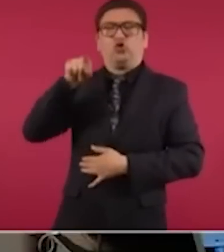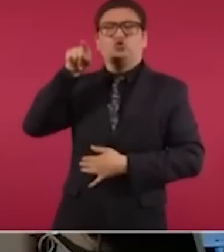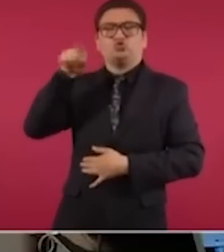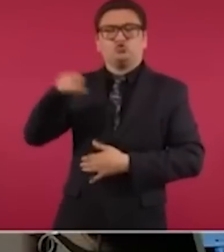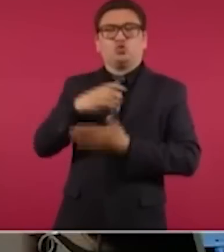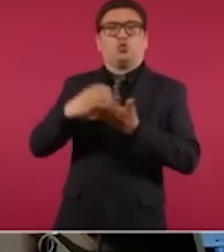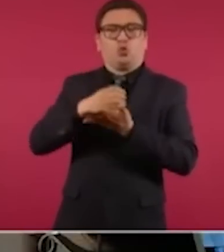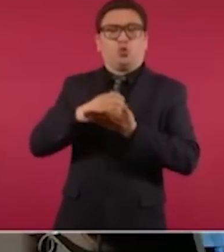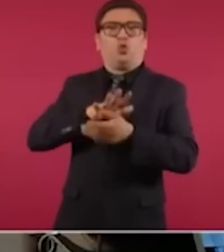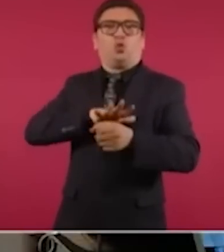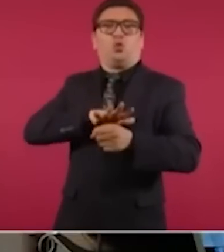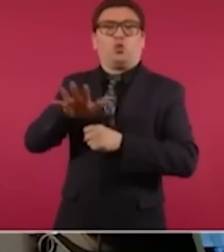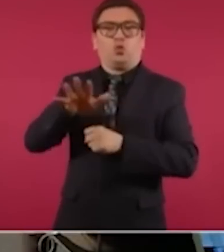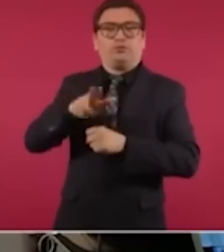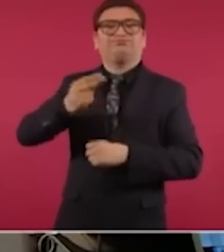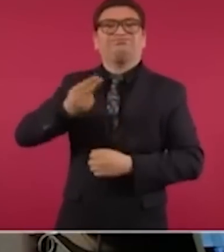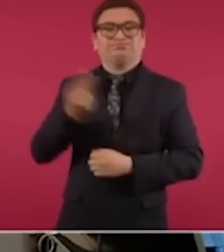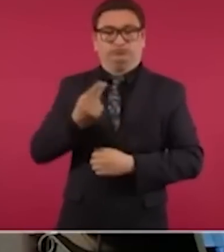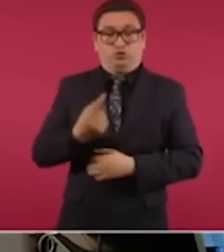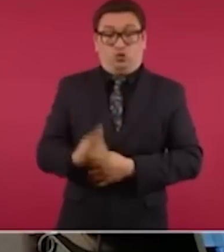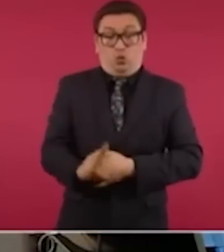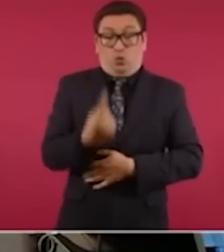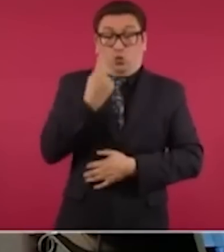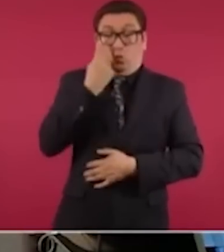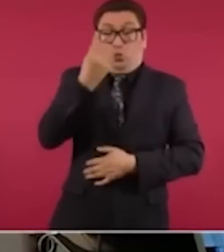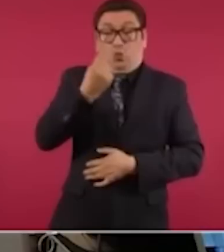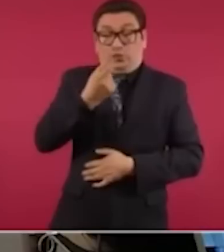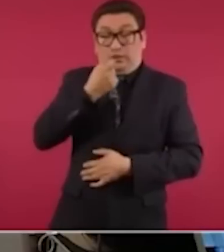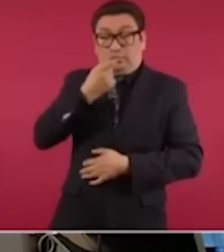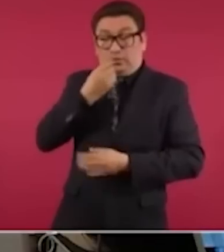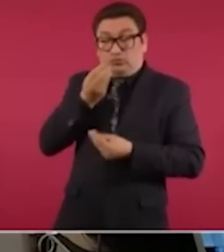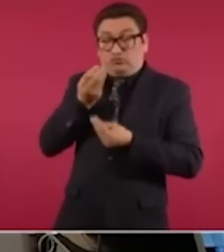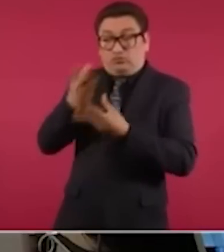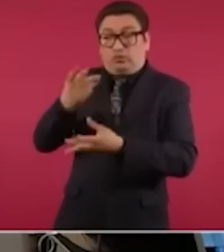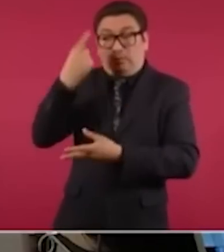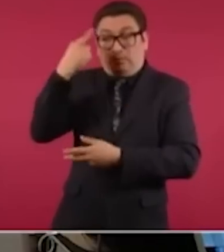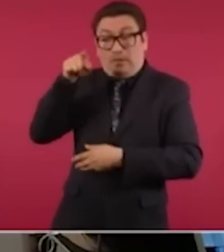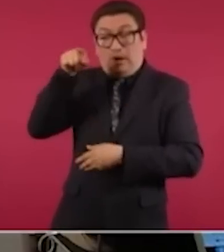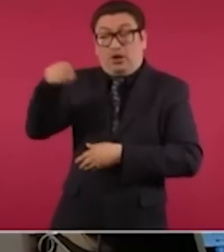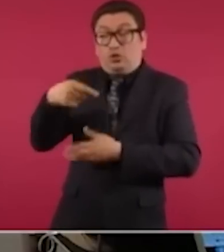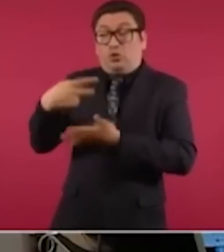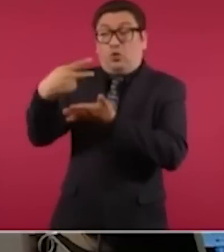la única medicina para vuestros males señor